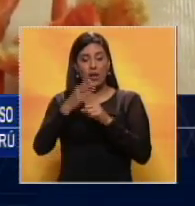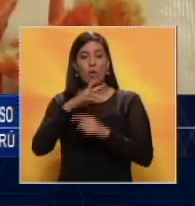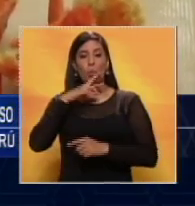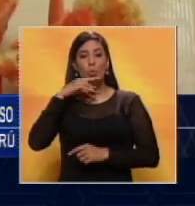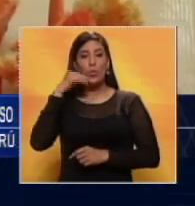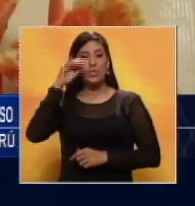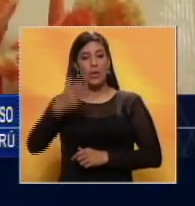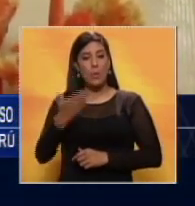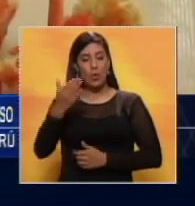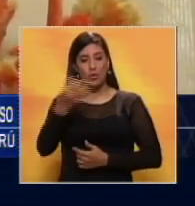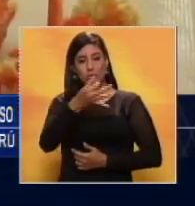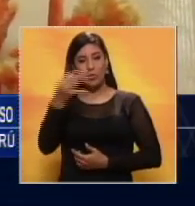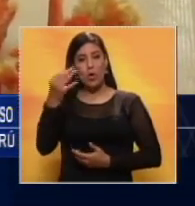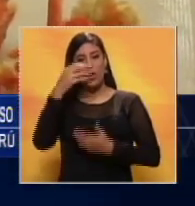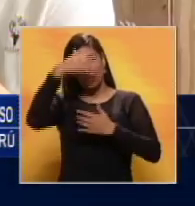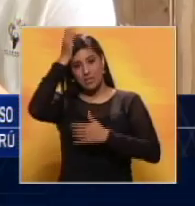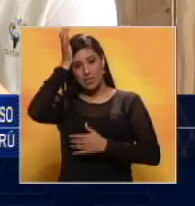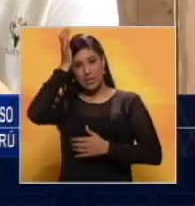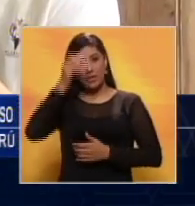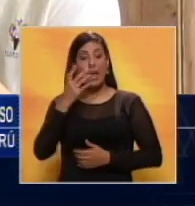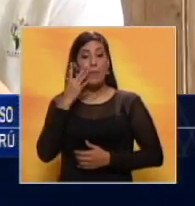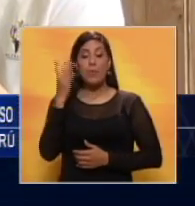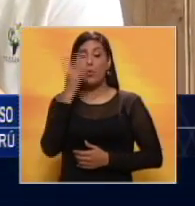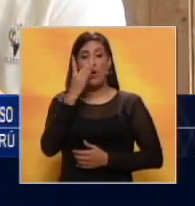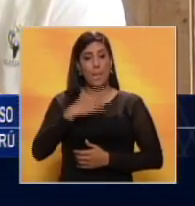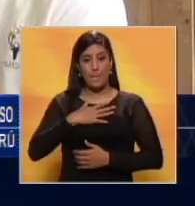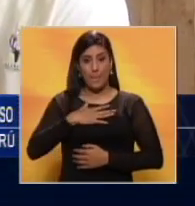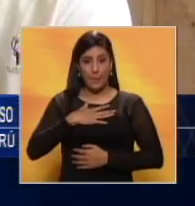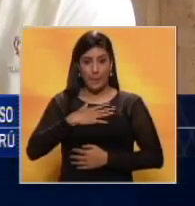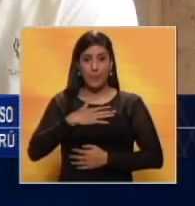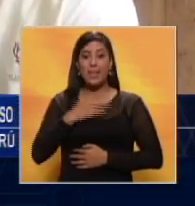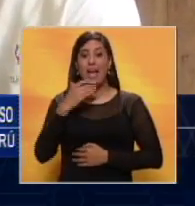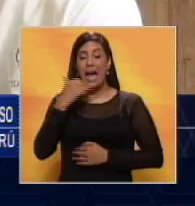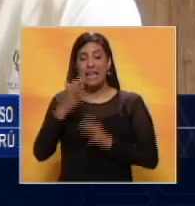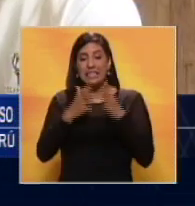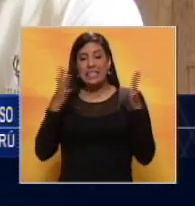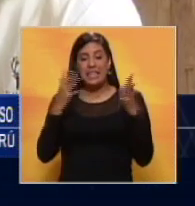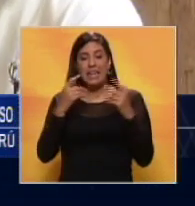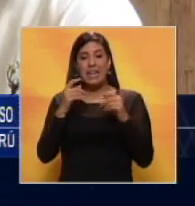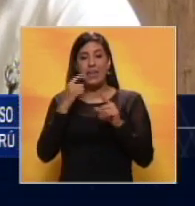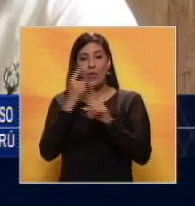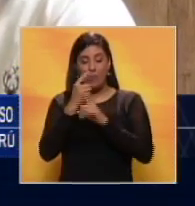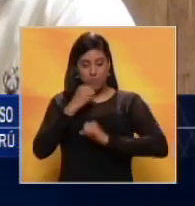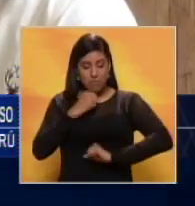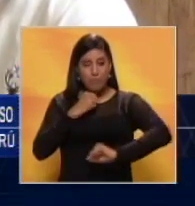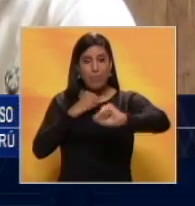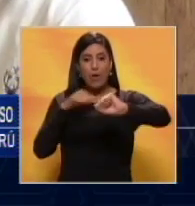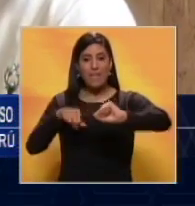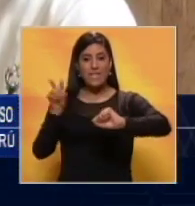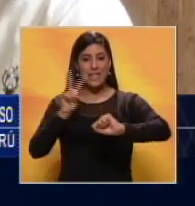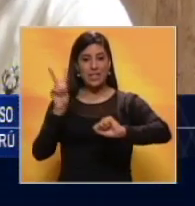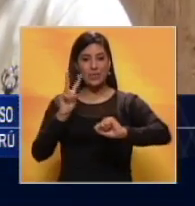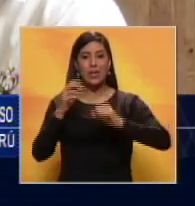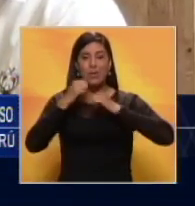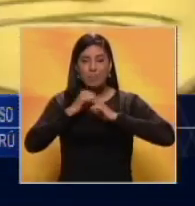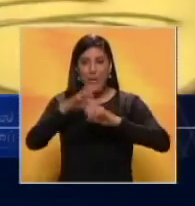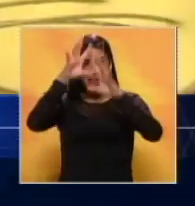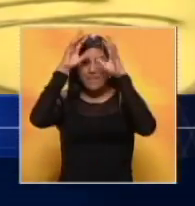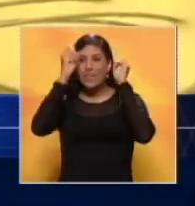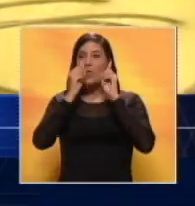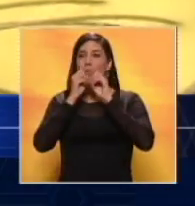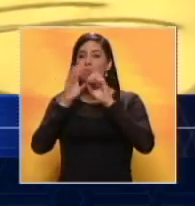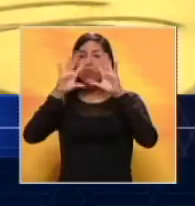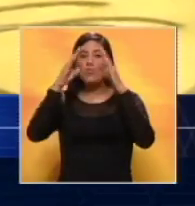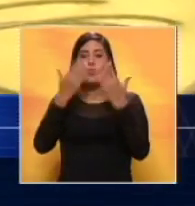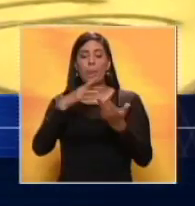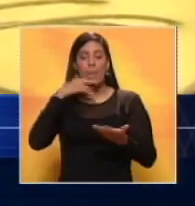son la clave de su éxito culinario. Sin duda, para mí es una gran ventaja haber nacido en esta tierra y poder ser embajador de los sabores de mi